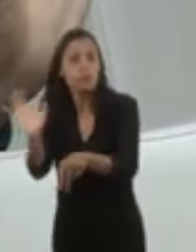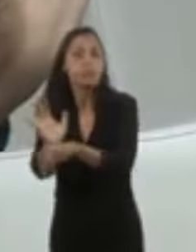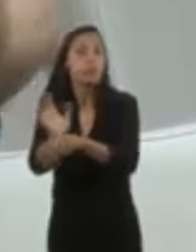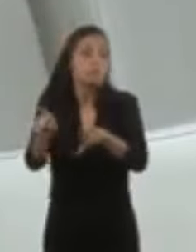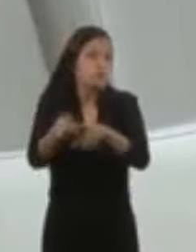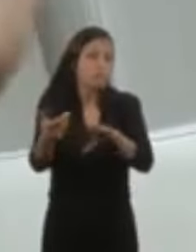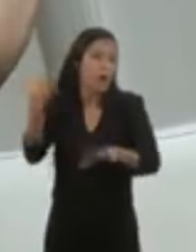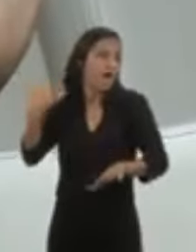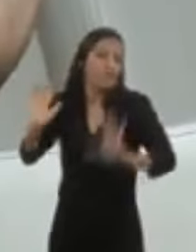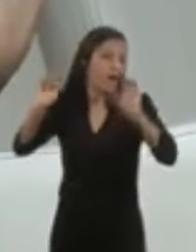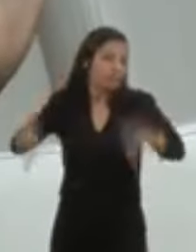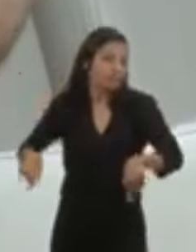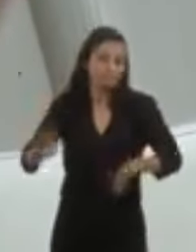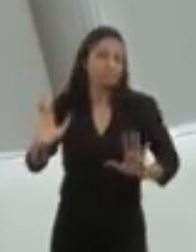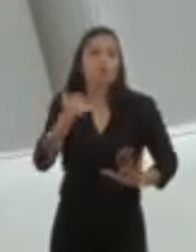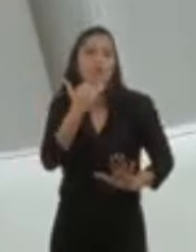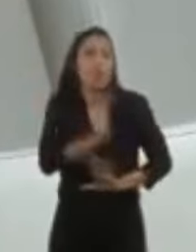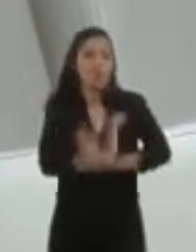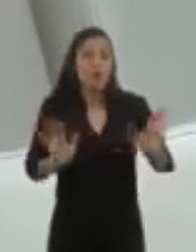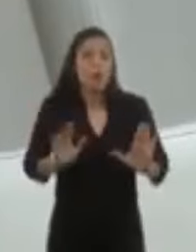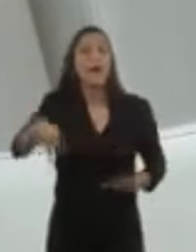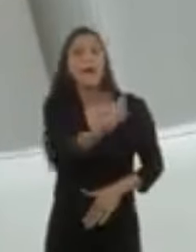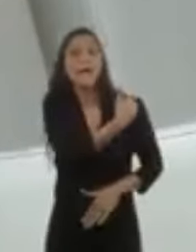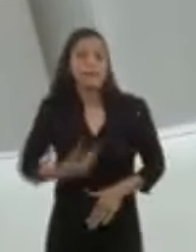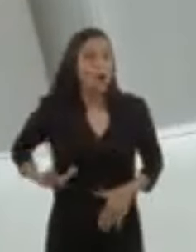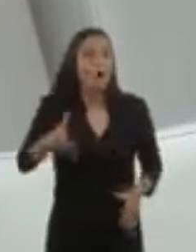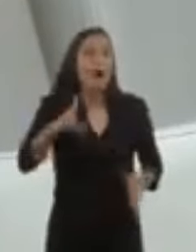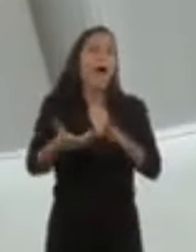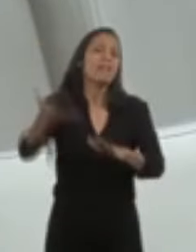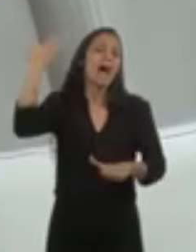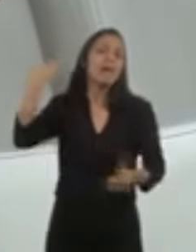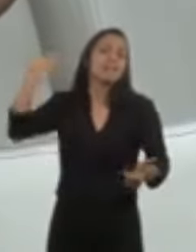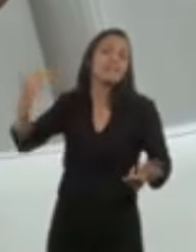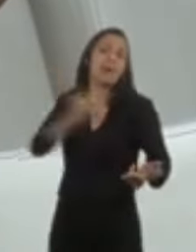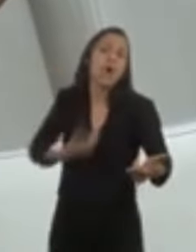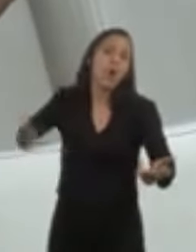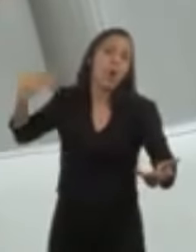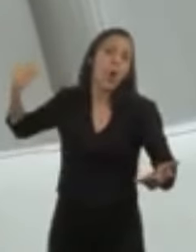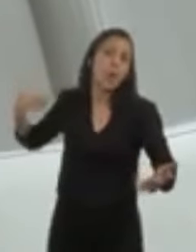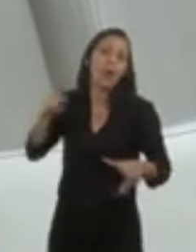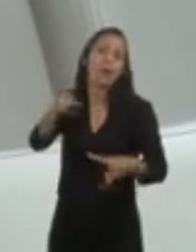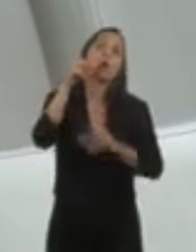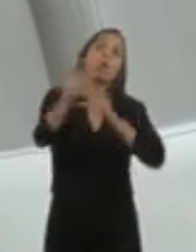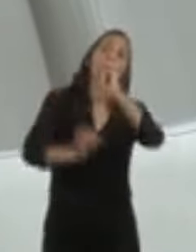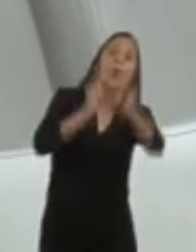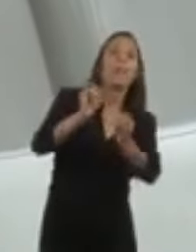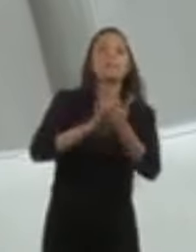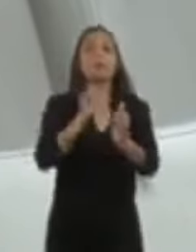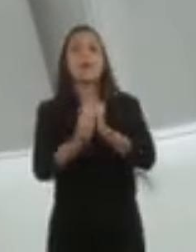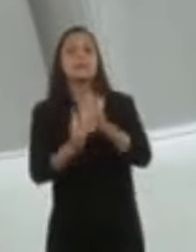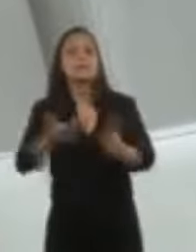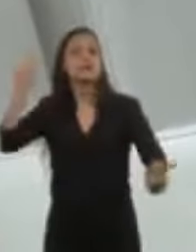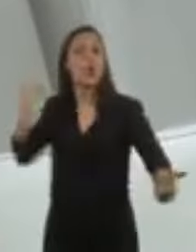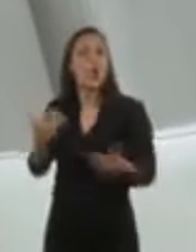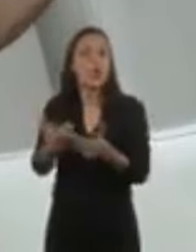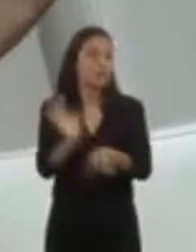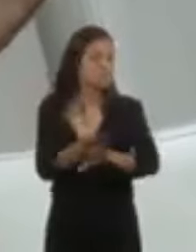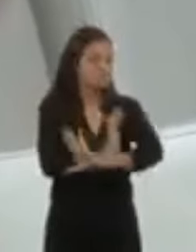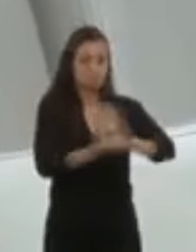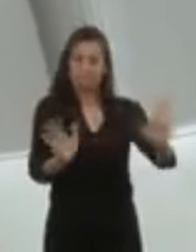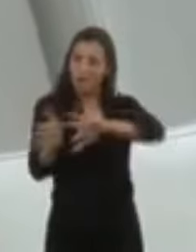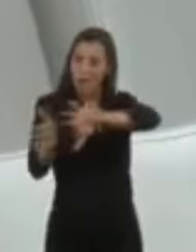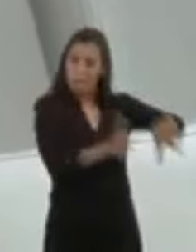pasó antes es de este gobierno o sea que todo lo que te hablaron antes y todo lo que me recorres la historia lo de cada una de las preguntas sobre los jubilados